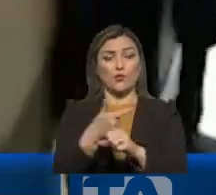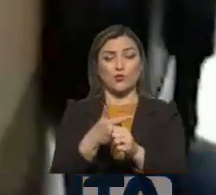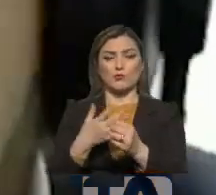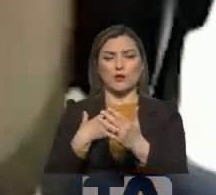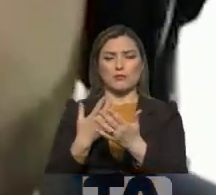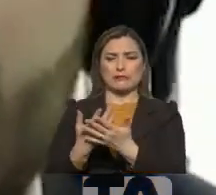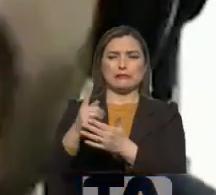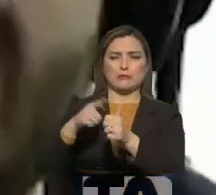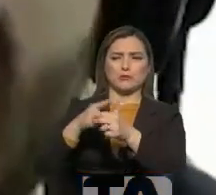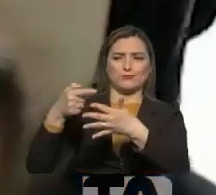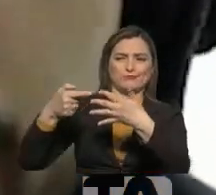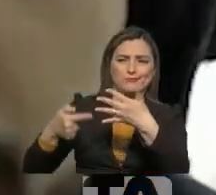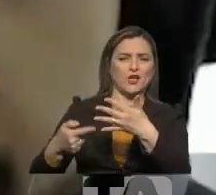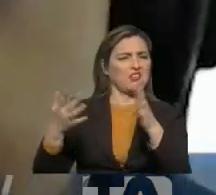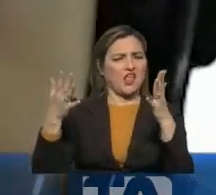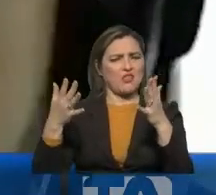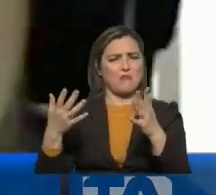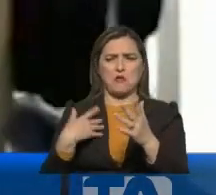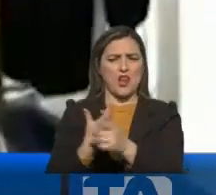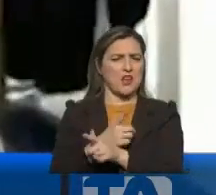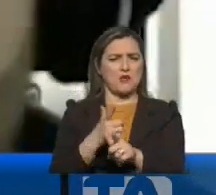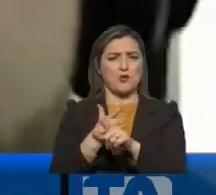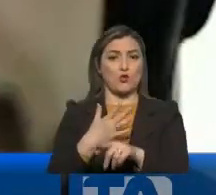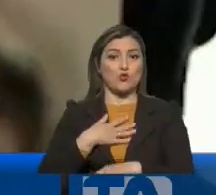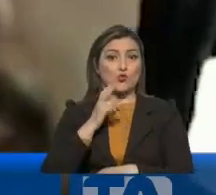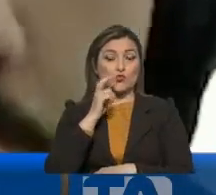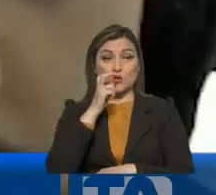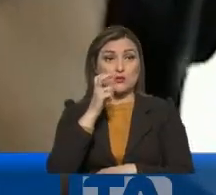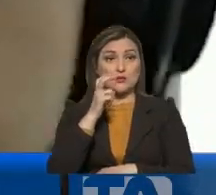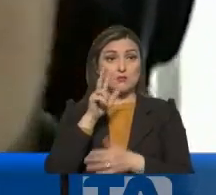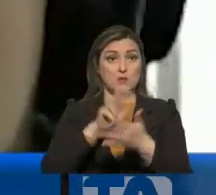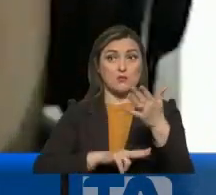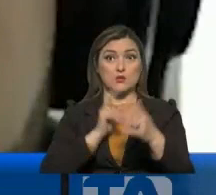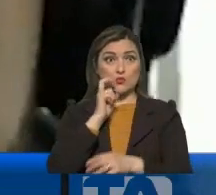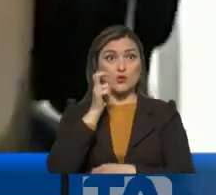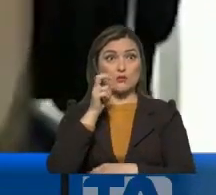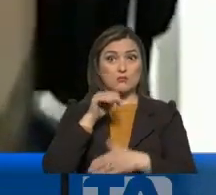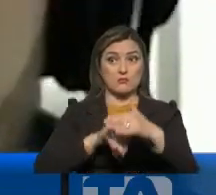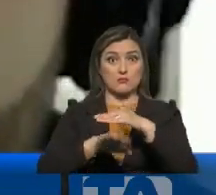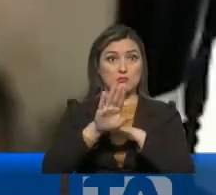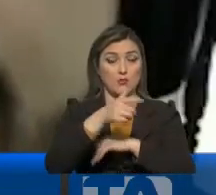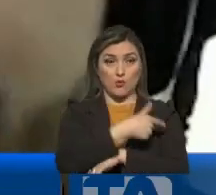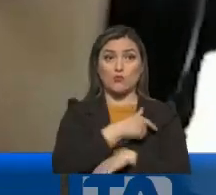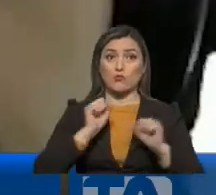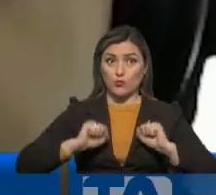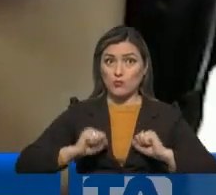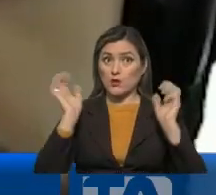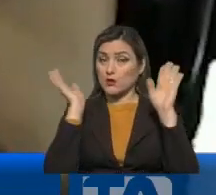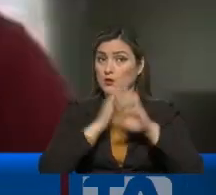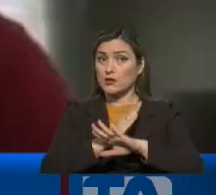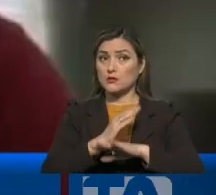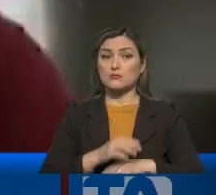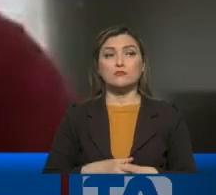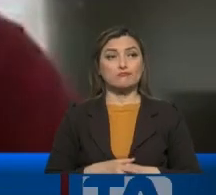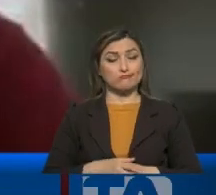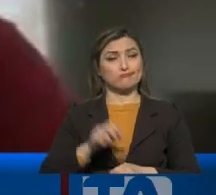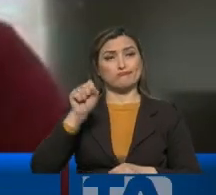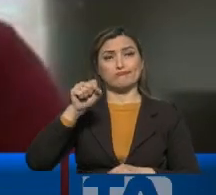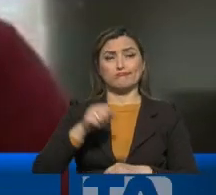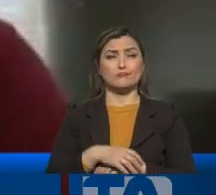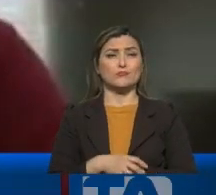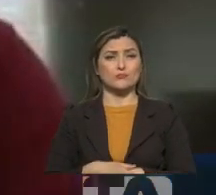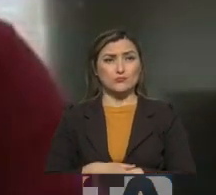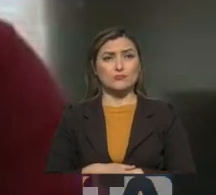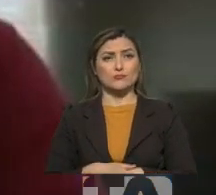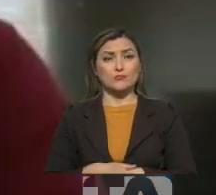momento si yo soy turista y voy a california con mi visa de turista podría acceder a vacunarme gratuitamente en efecto en efecto